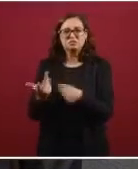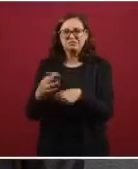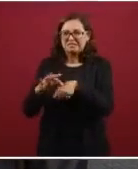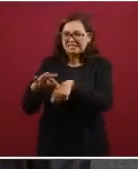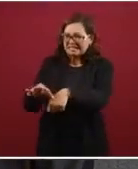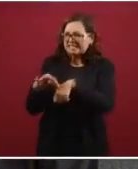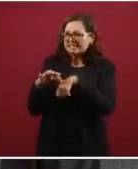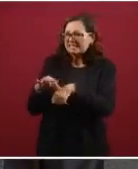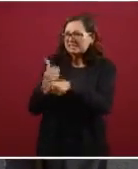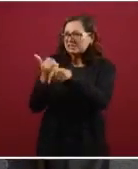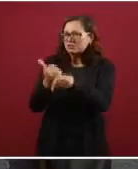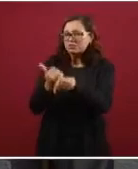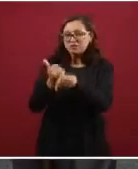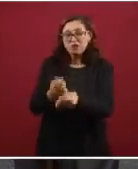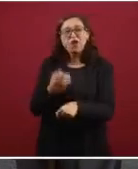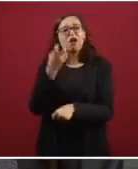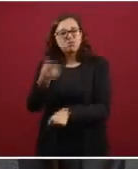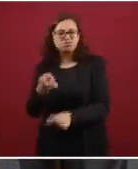en fin,